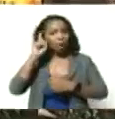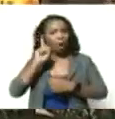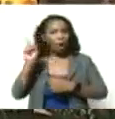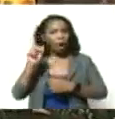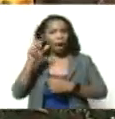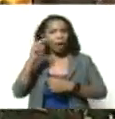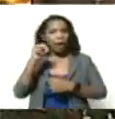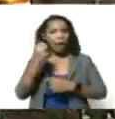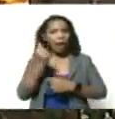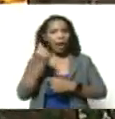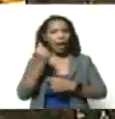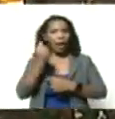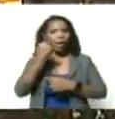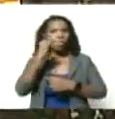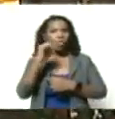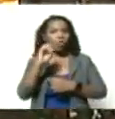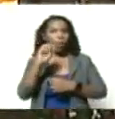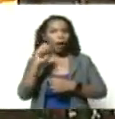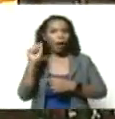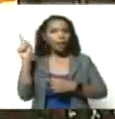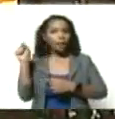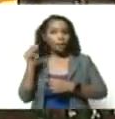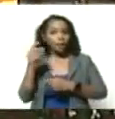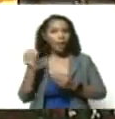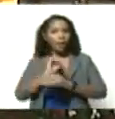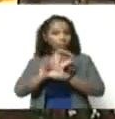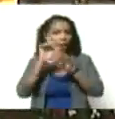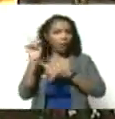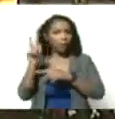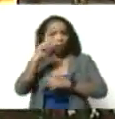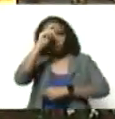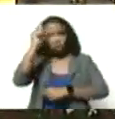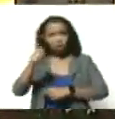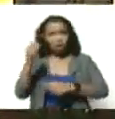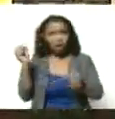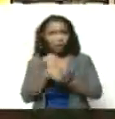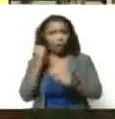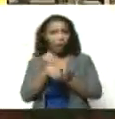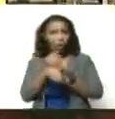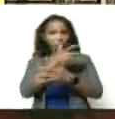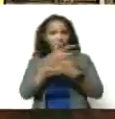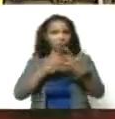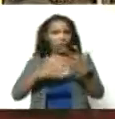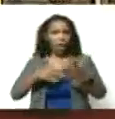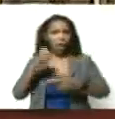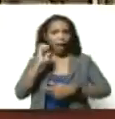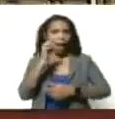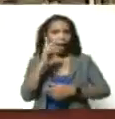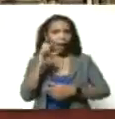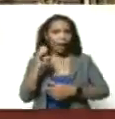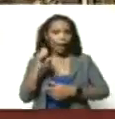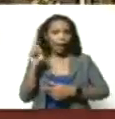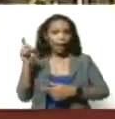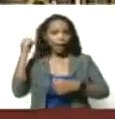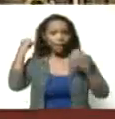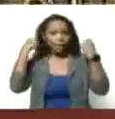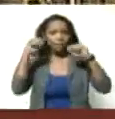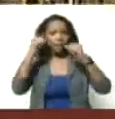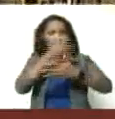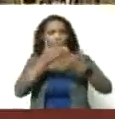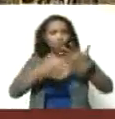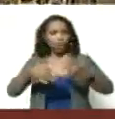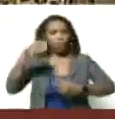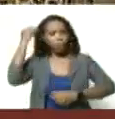Aquiles Nazoa en su centenario. Fue acertado reconocer la obra como escritor de Earle Herrera, ensayista,